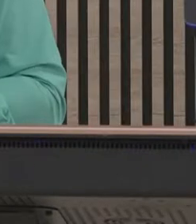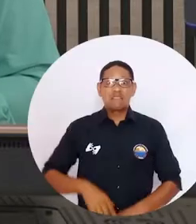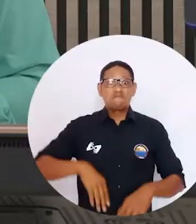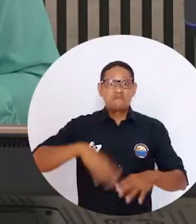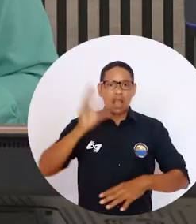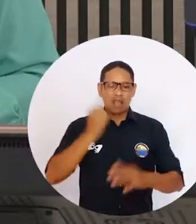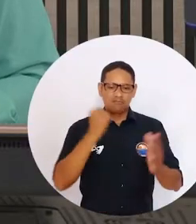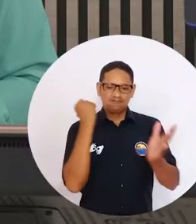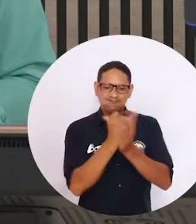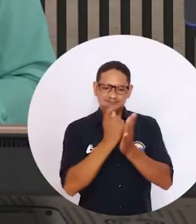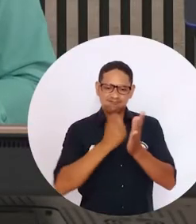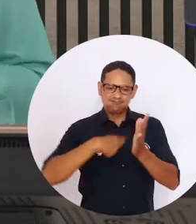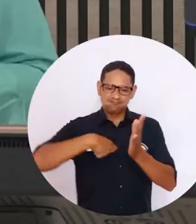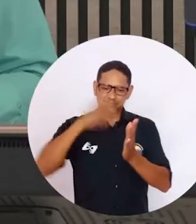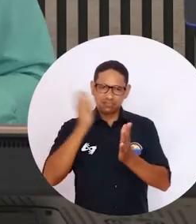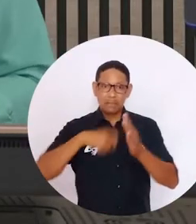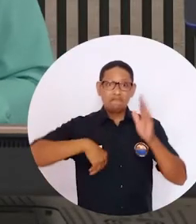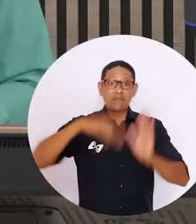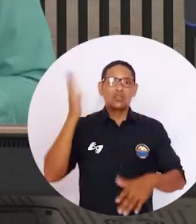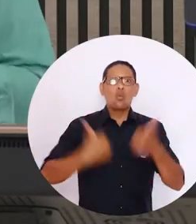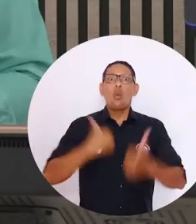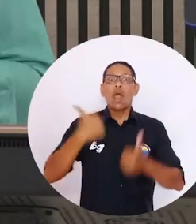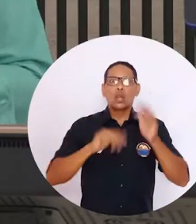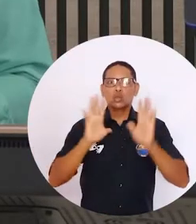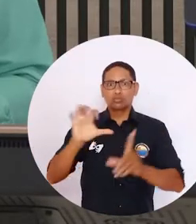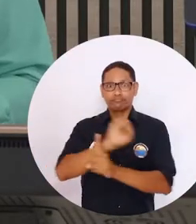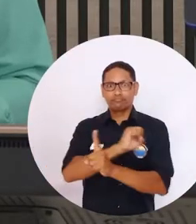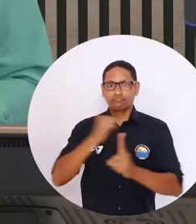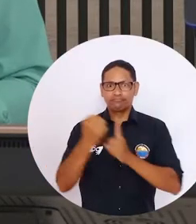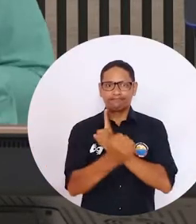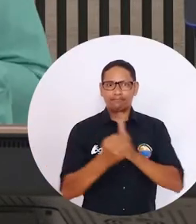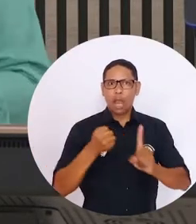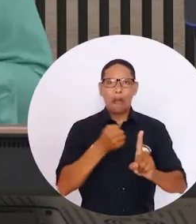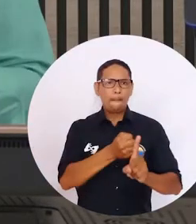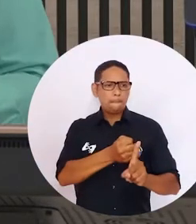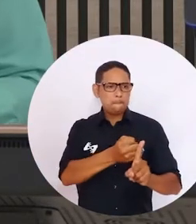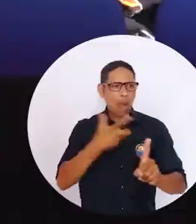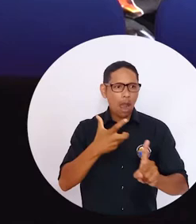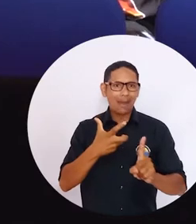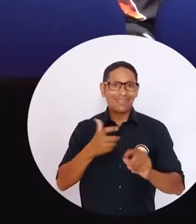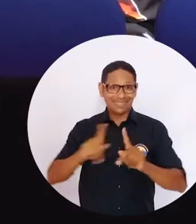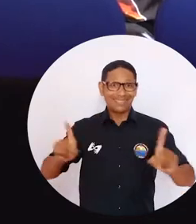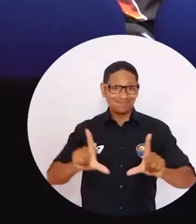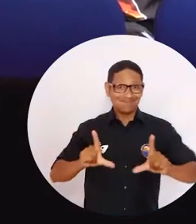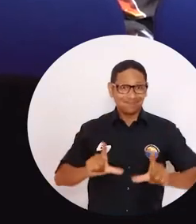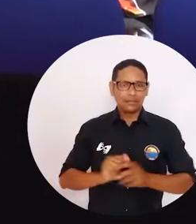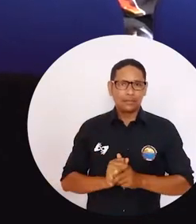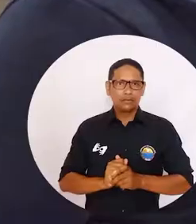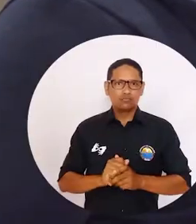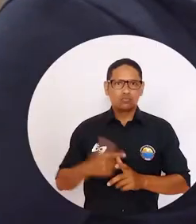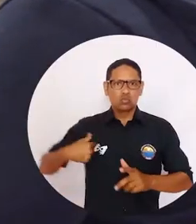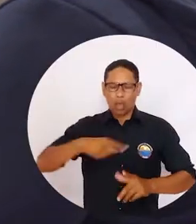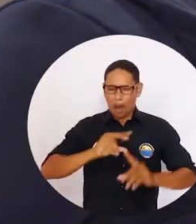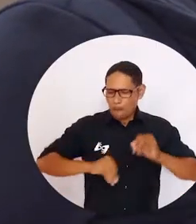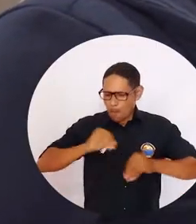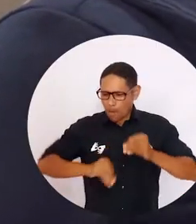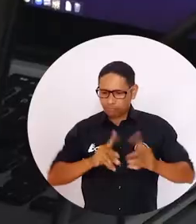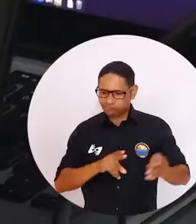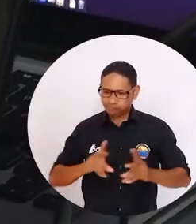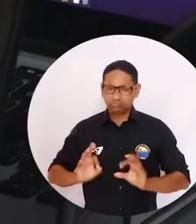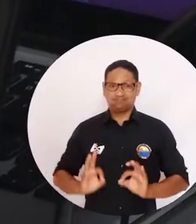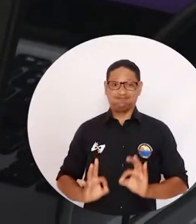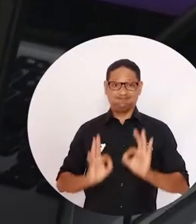La mayor acreditación o reacreditación es la validez social y el impacto que tengamos con nuestros graduados, la calidad de